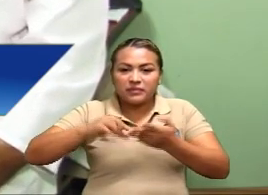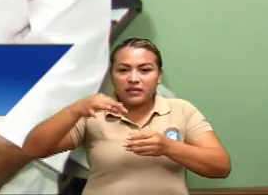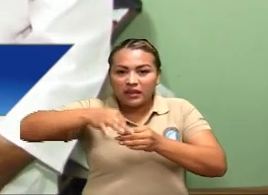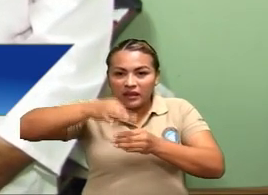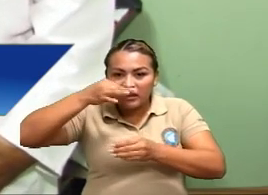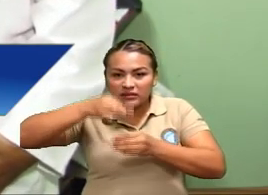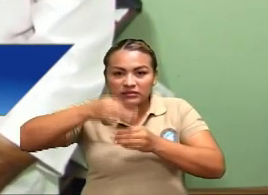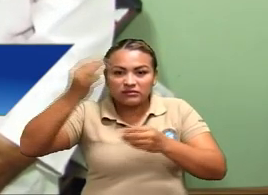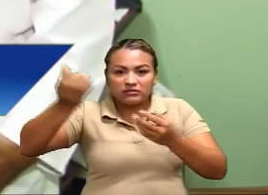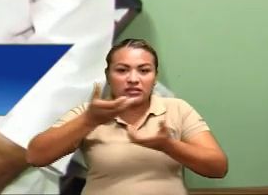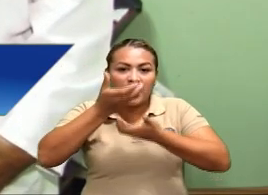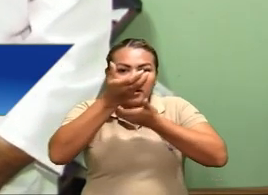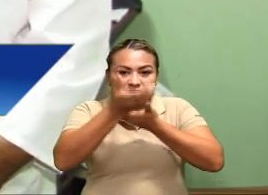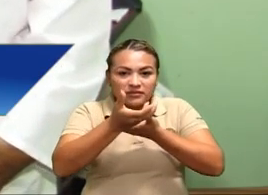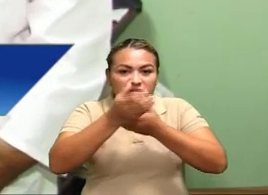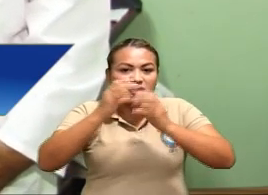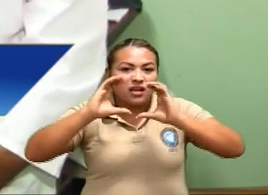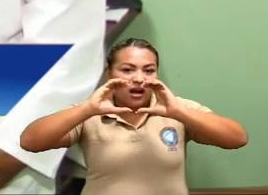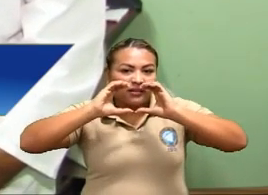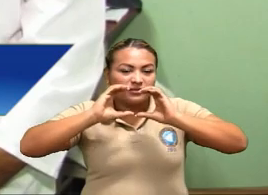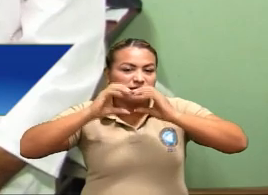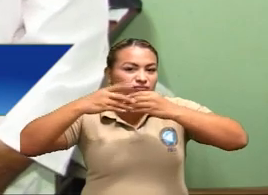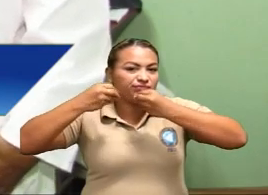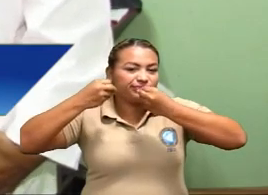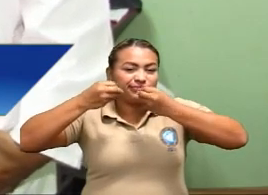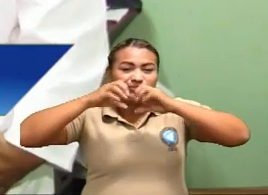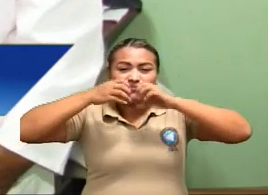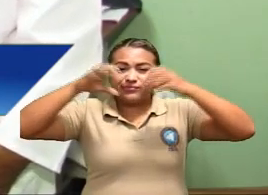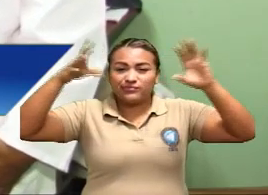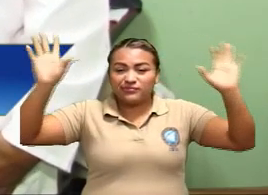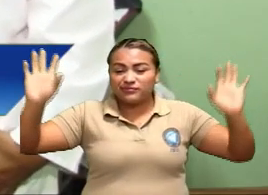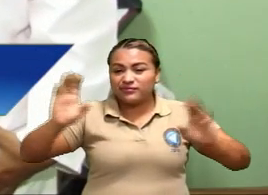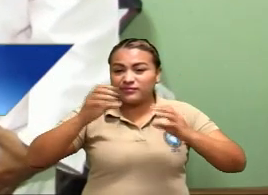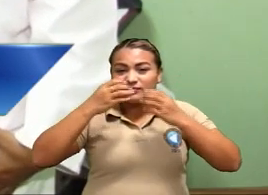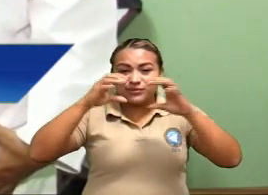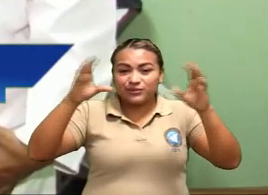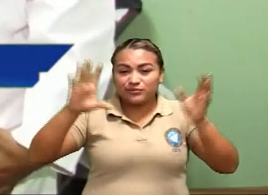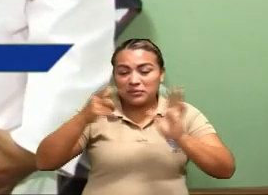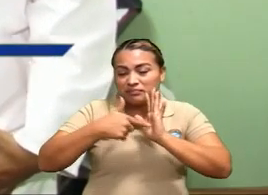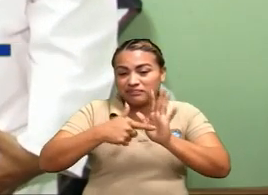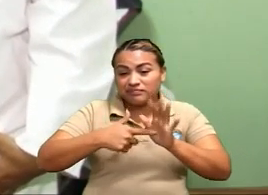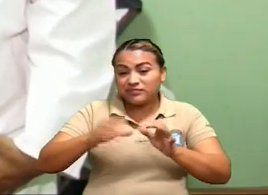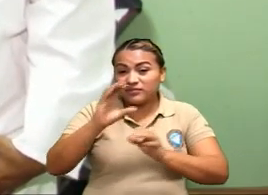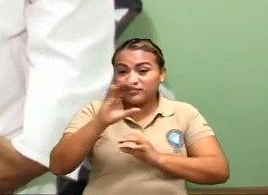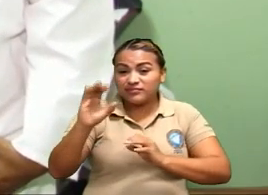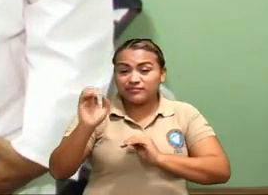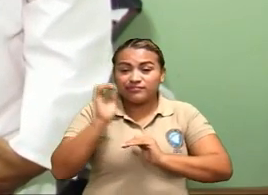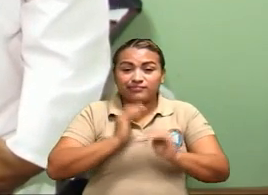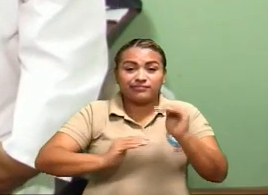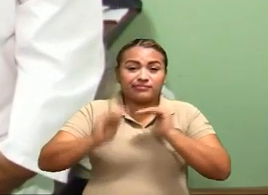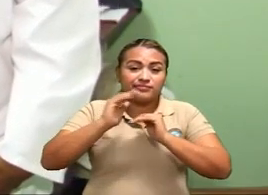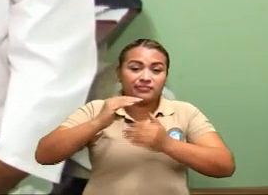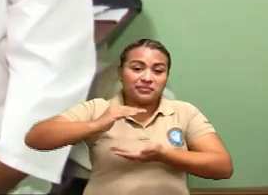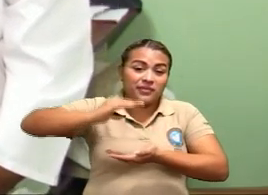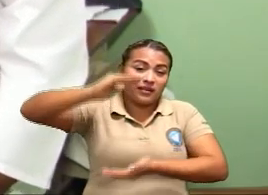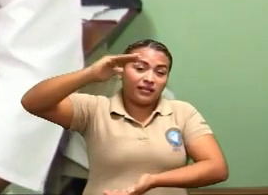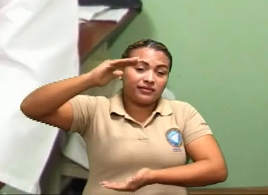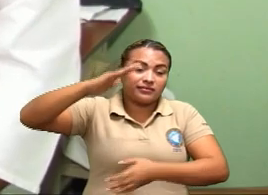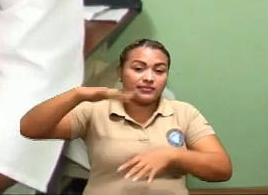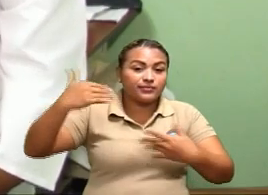la fritanga, las pizzas, los hot dogs, las hamburguesas y la gaseosa, que entre más grande mejor porque tomamos más. Entonces de ahí vienen